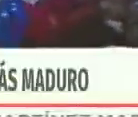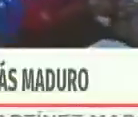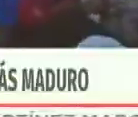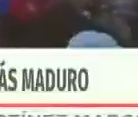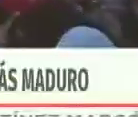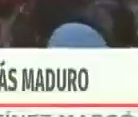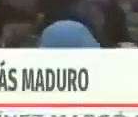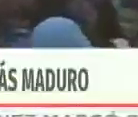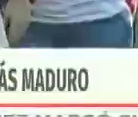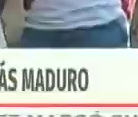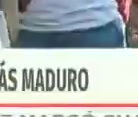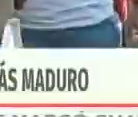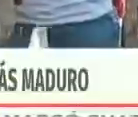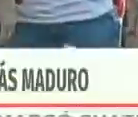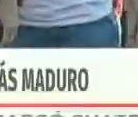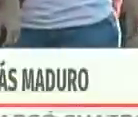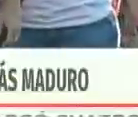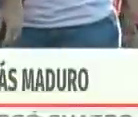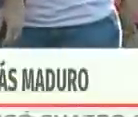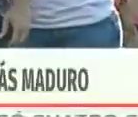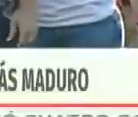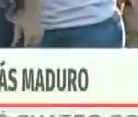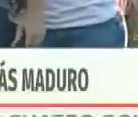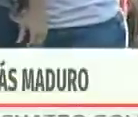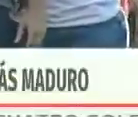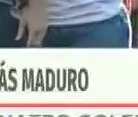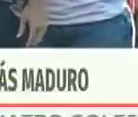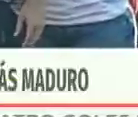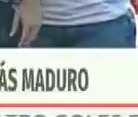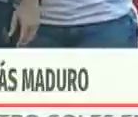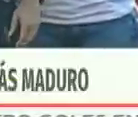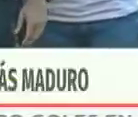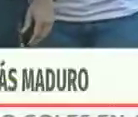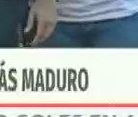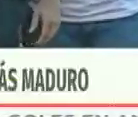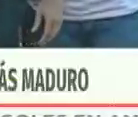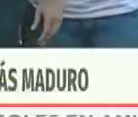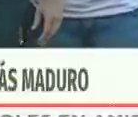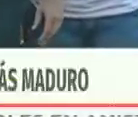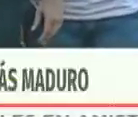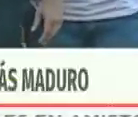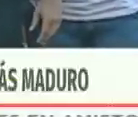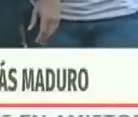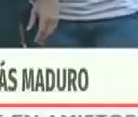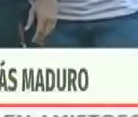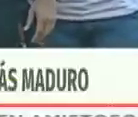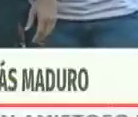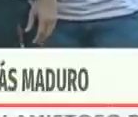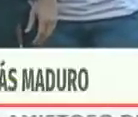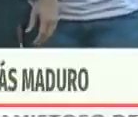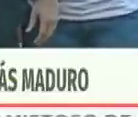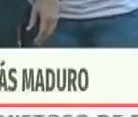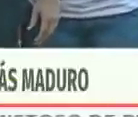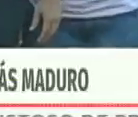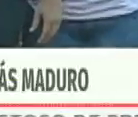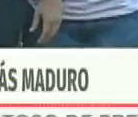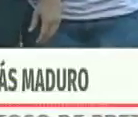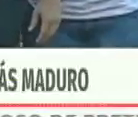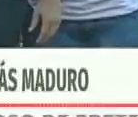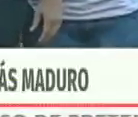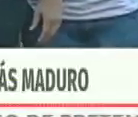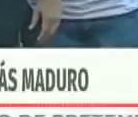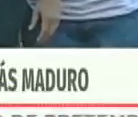r vamos a bajar aquí esta pancarta que está por aquí por favor la pancarta para que lo que están atrás de la pancarta por favor